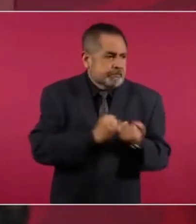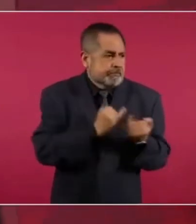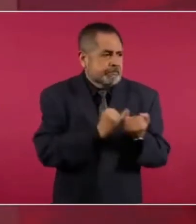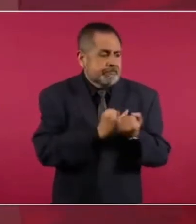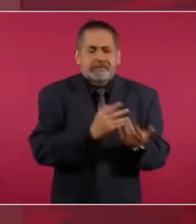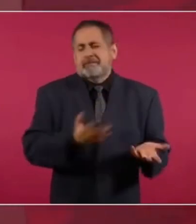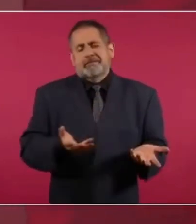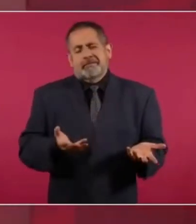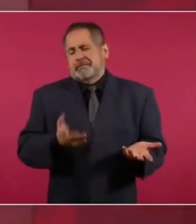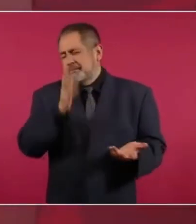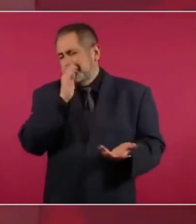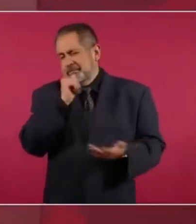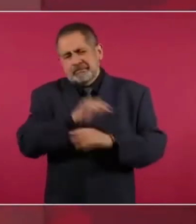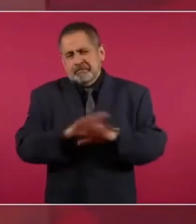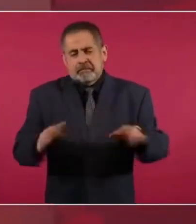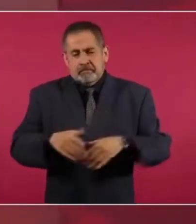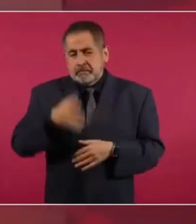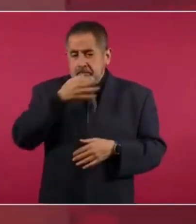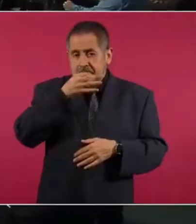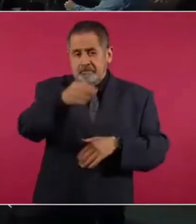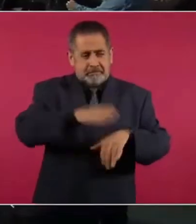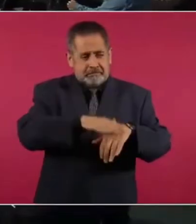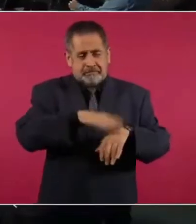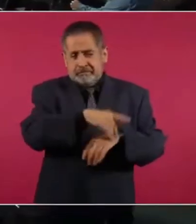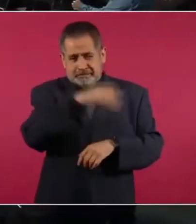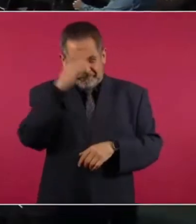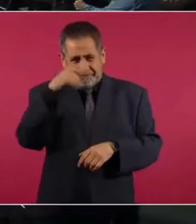Pero además ya le dije, por ejemplo, este señor